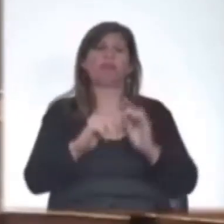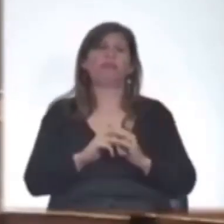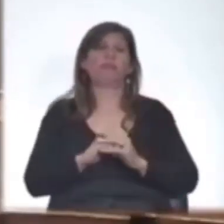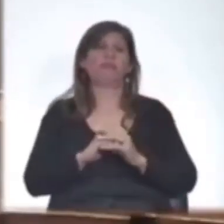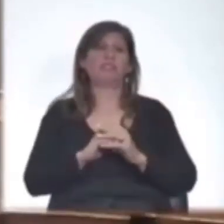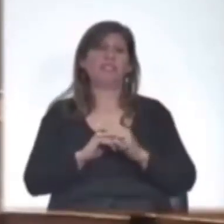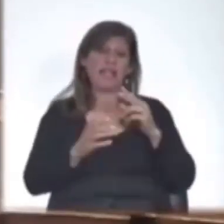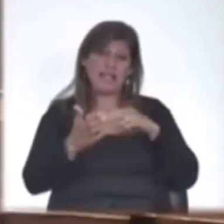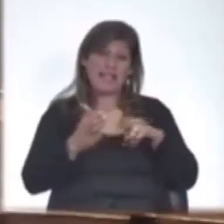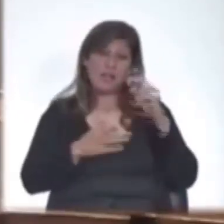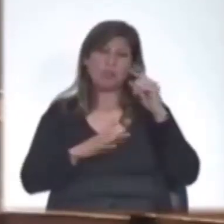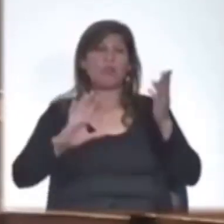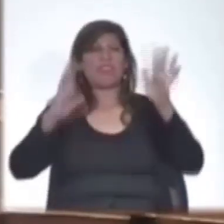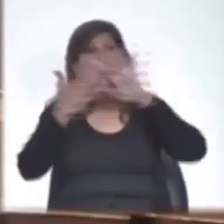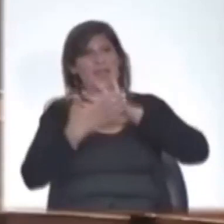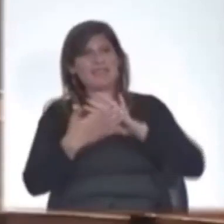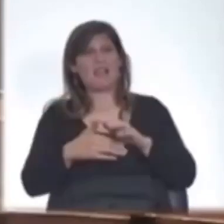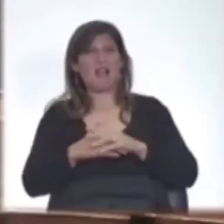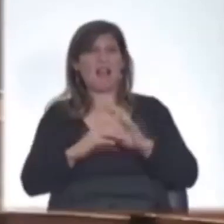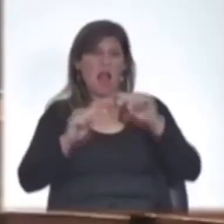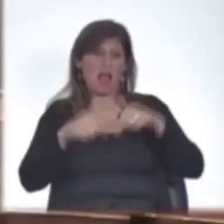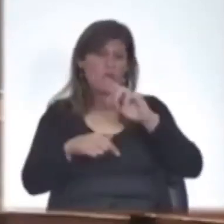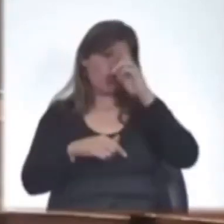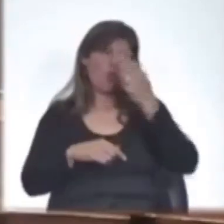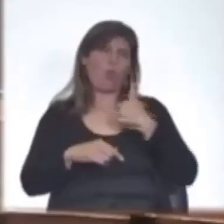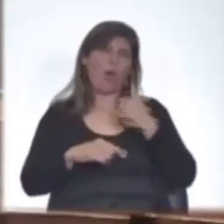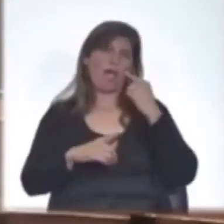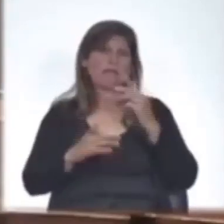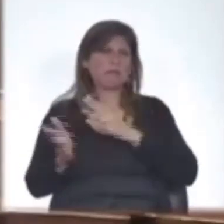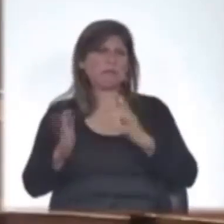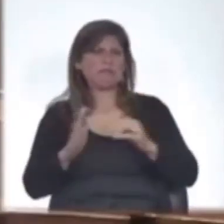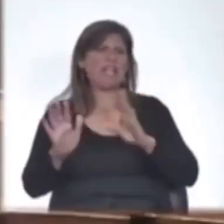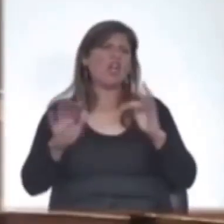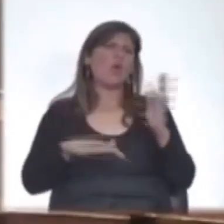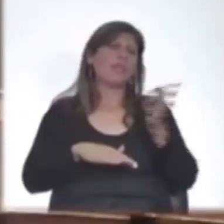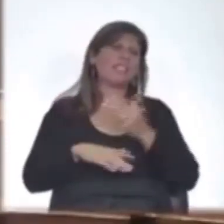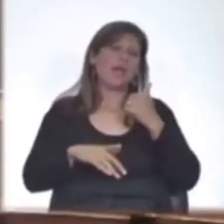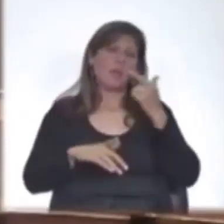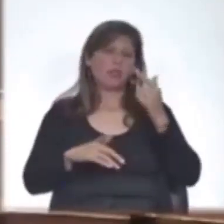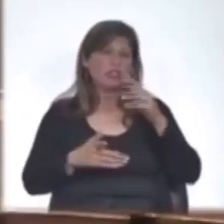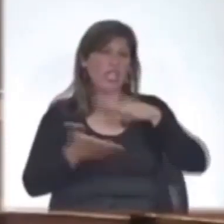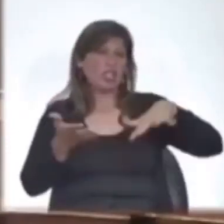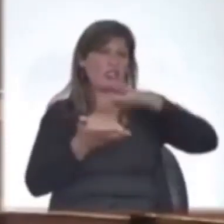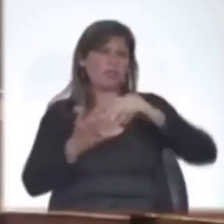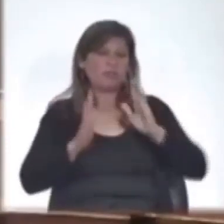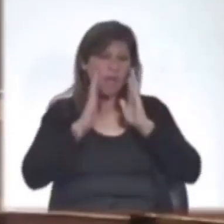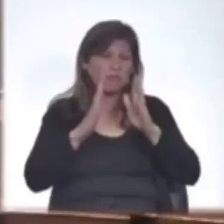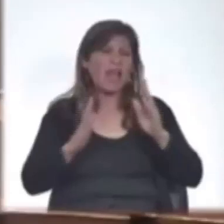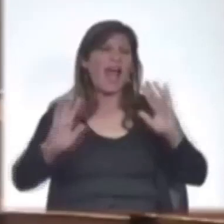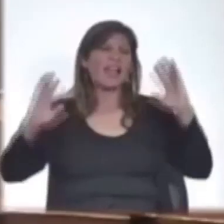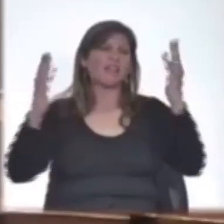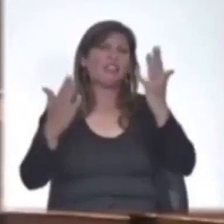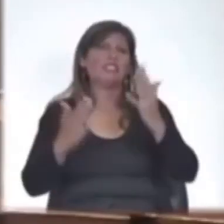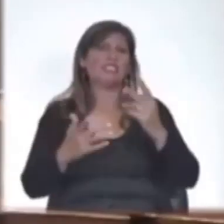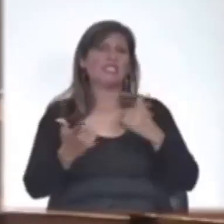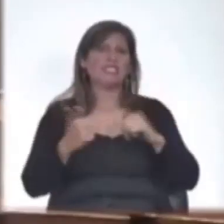tema, y en estos días estuvo planteando situaciones particulares y obras para la escuela de Bichadero. Sí, hicimos